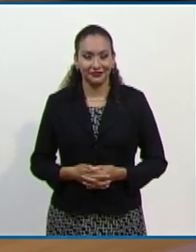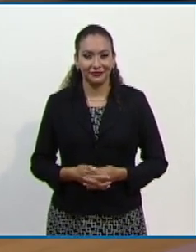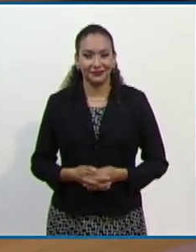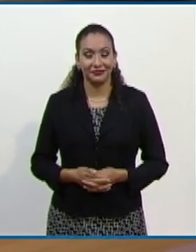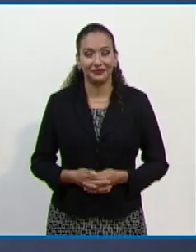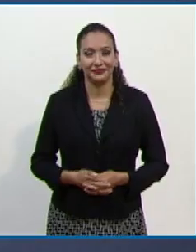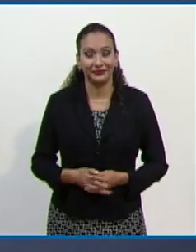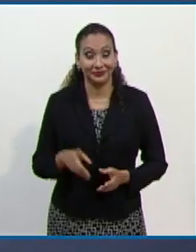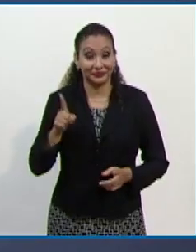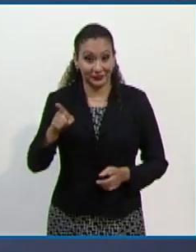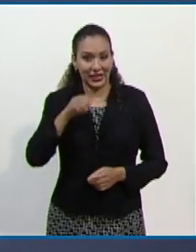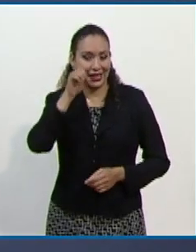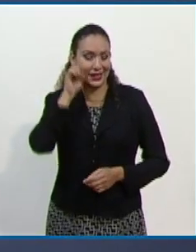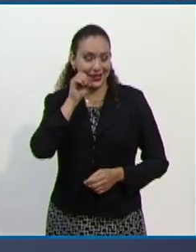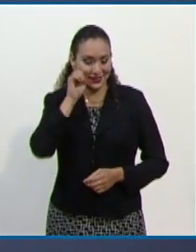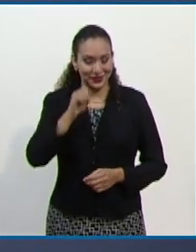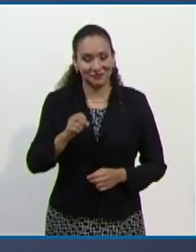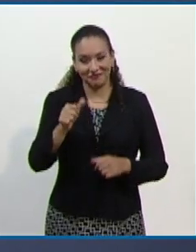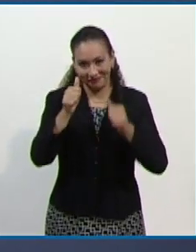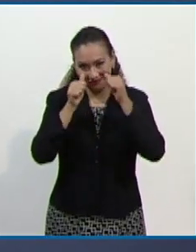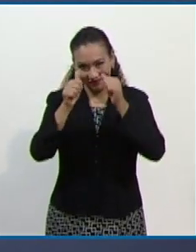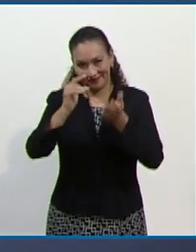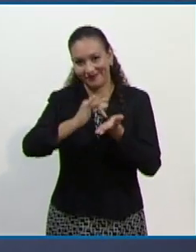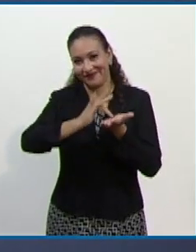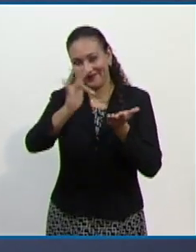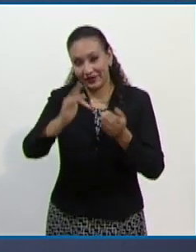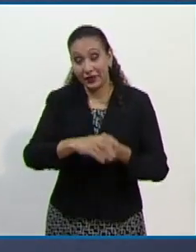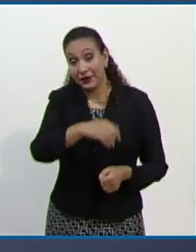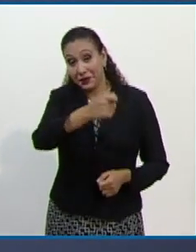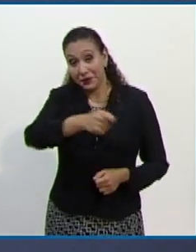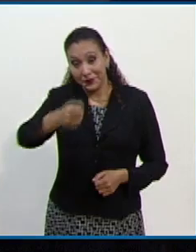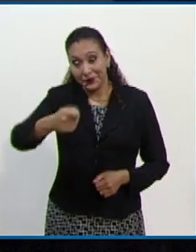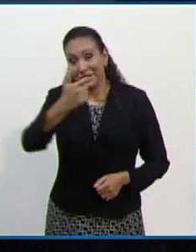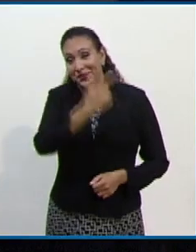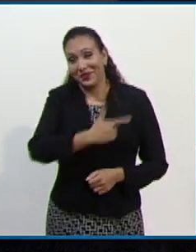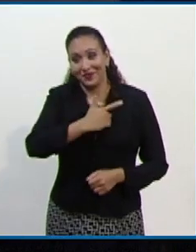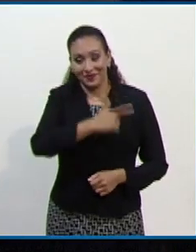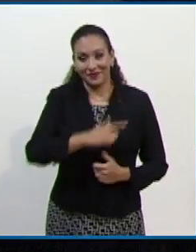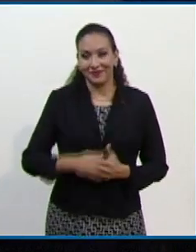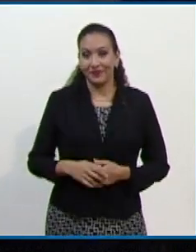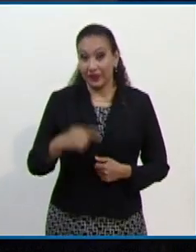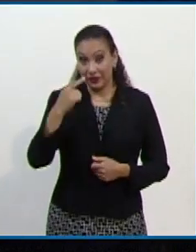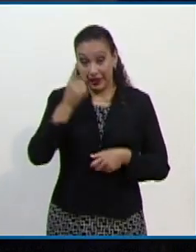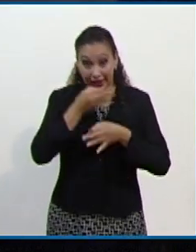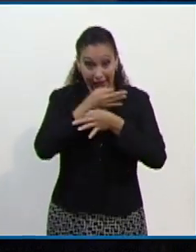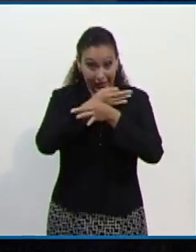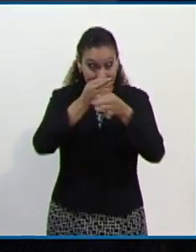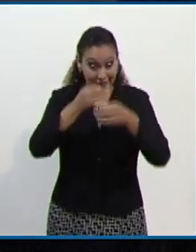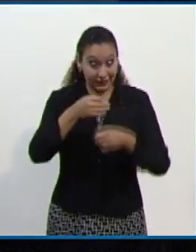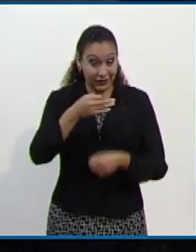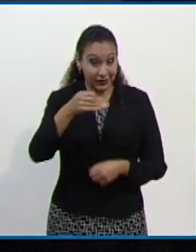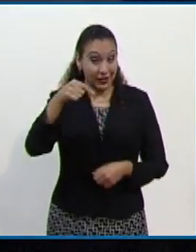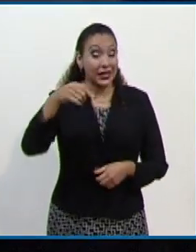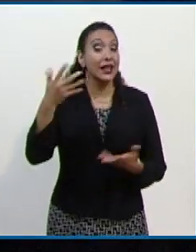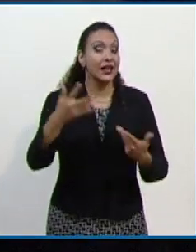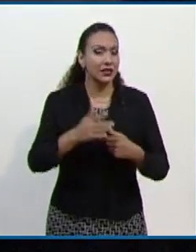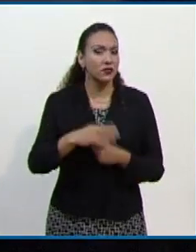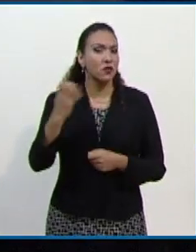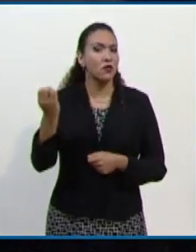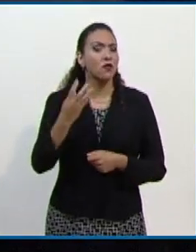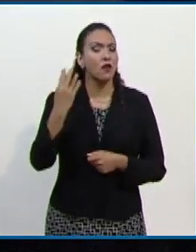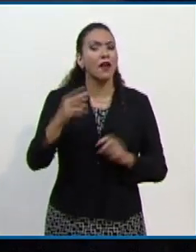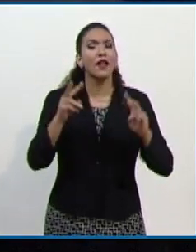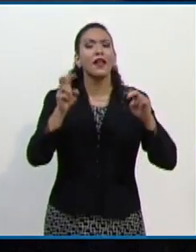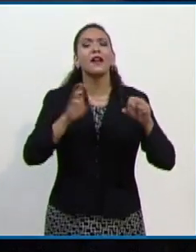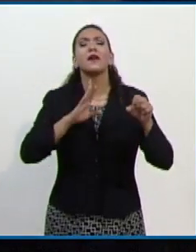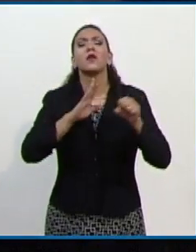Muchas gracias. Muy buenas tardes. Es un gusto saludarlos a todos. Informarles que se lleva a cabo el foro Retos de